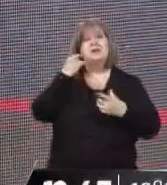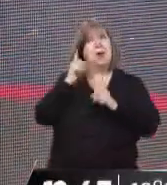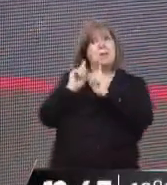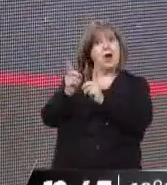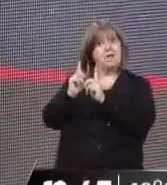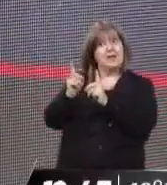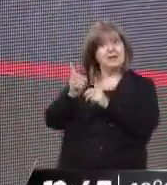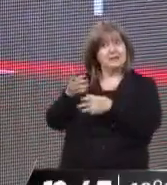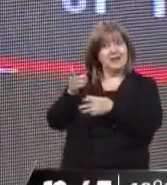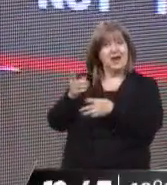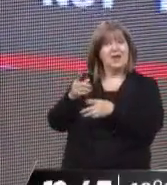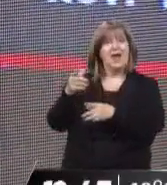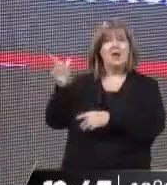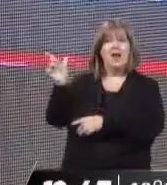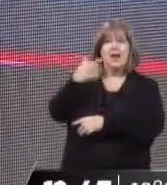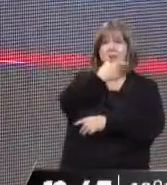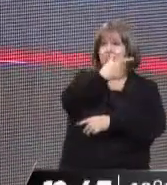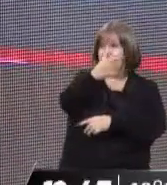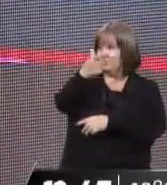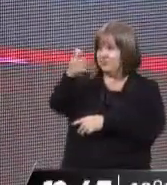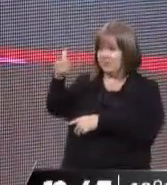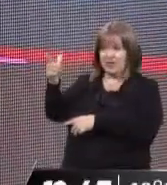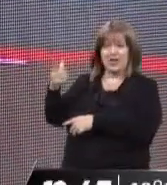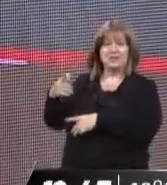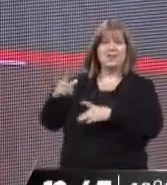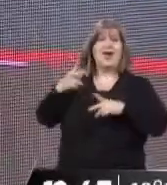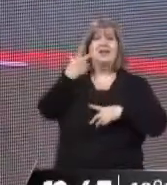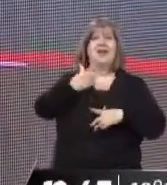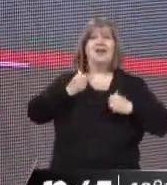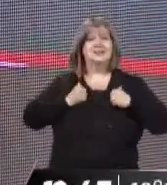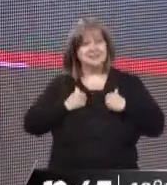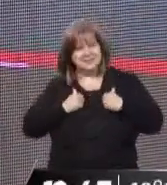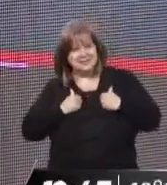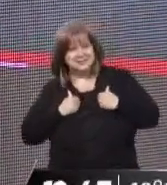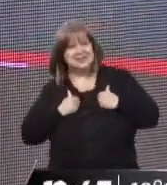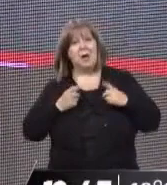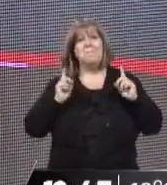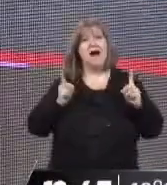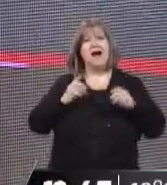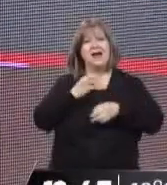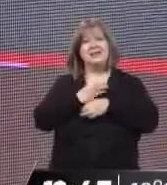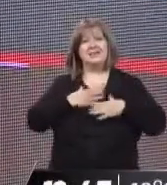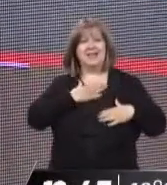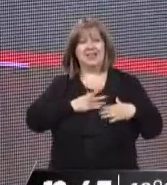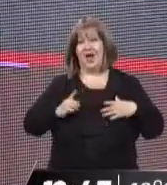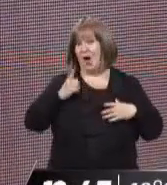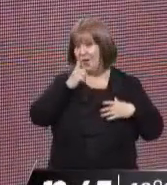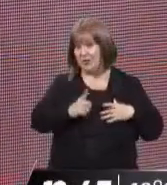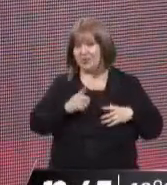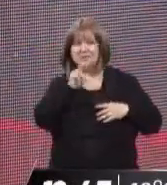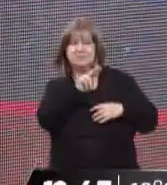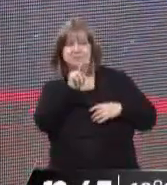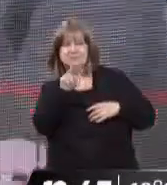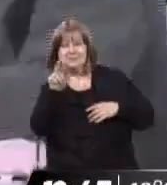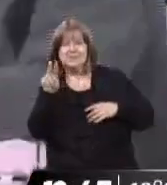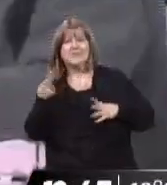docentes, con las maestras. En un momento la cámara hizo así, hizo un pequeño paneo y estaban las tres paradas con una cara, con un semblante de orgullo de lo que estaban